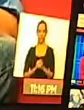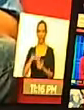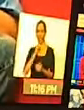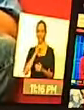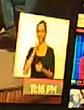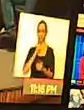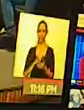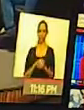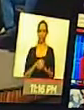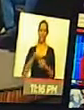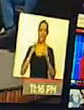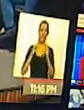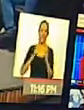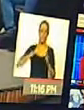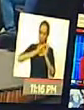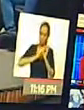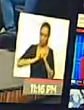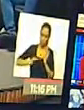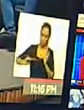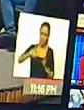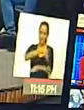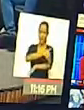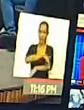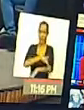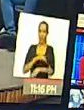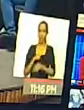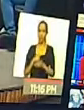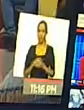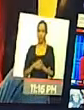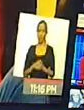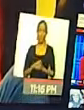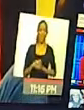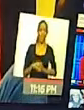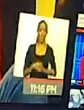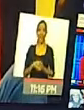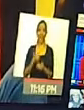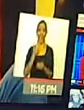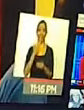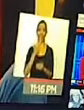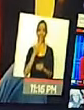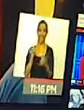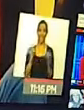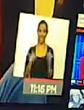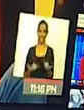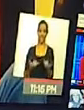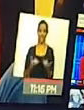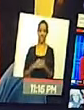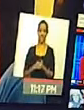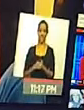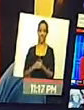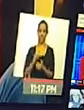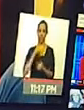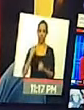Hablando de asfaltado, ¿Asfaltaron una calle con ustedes? Sí, vale, aquí cerca ya los muñones de nuestros